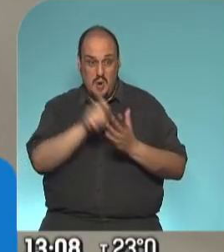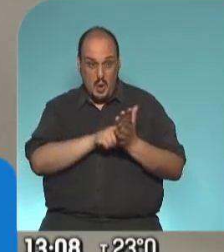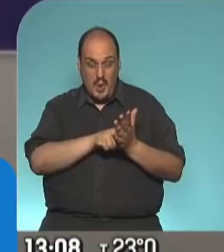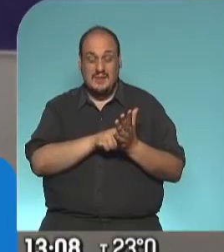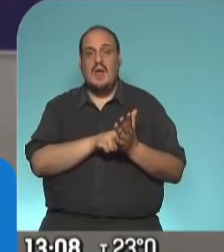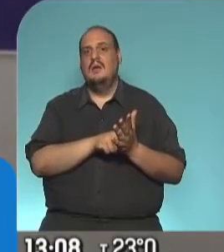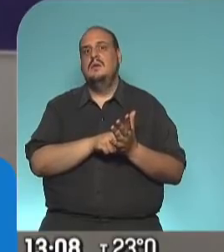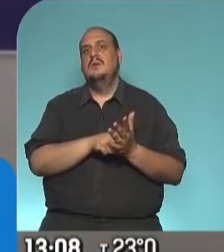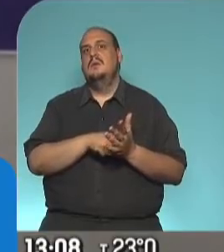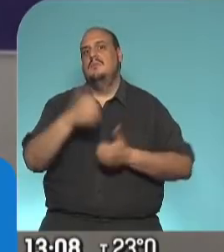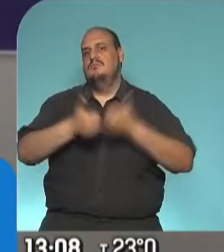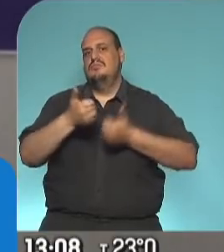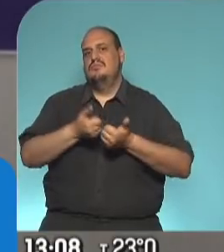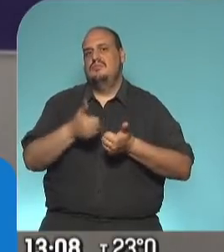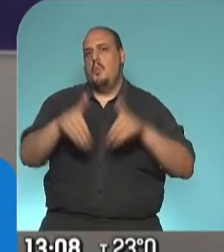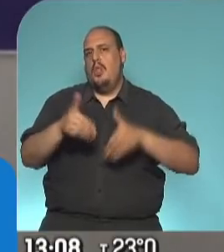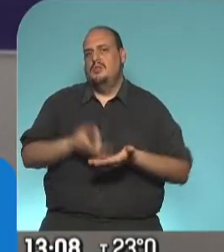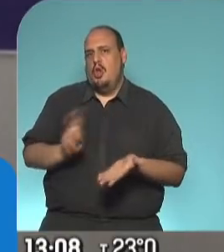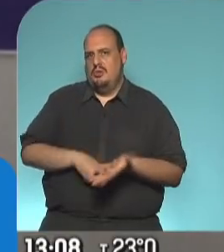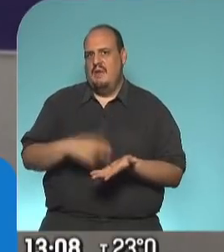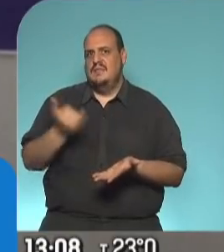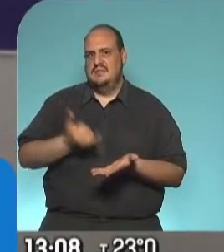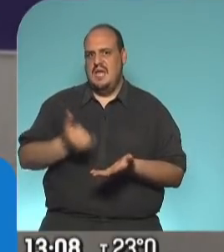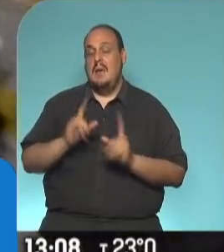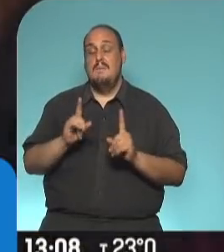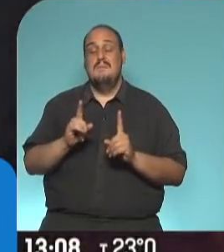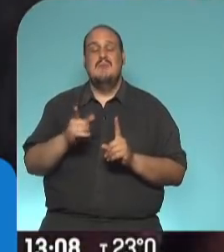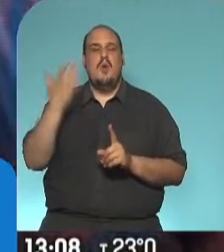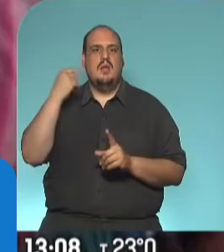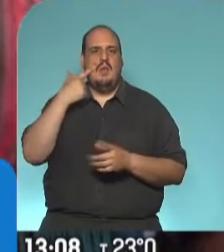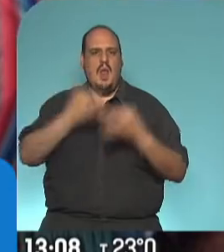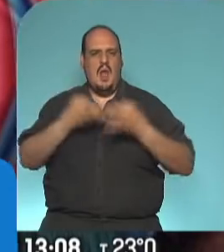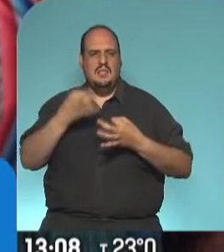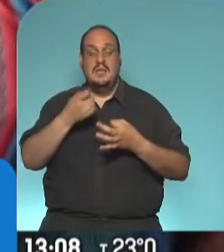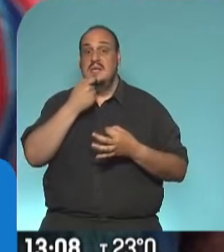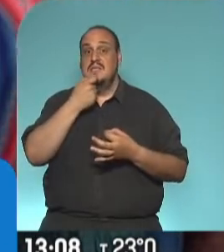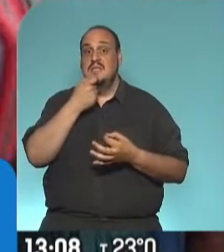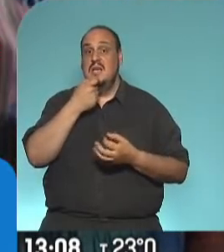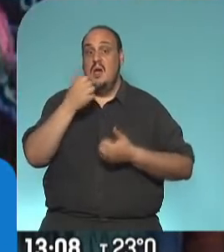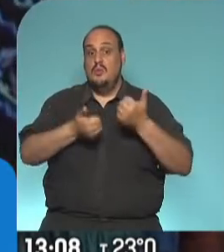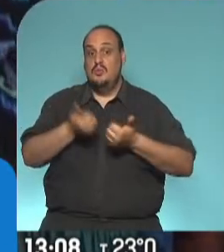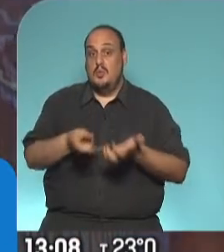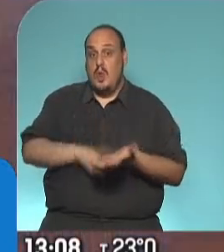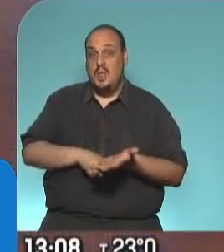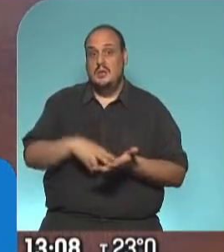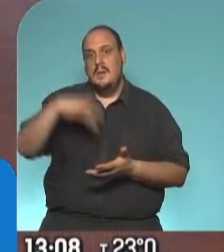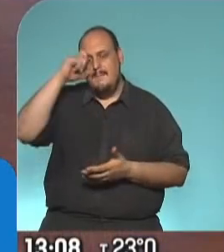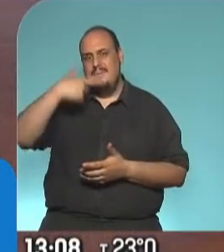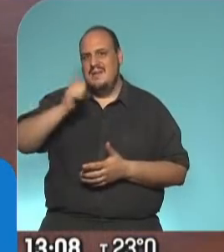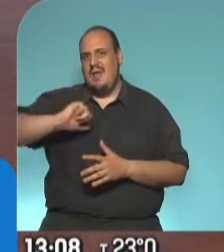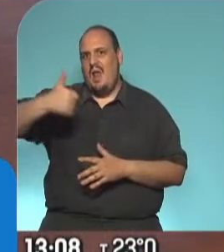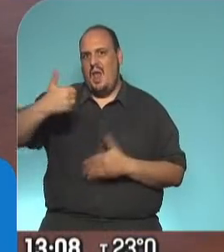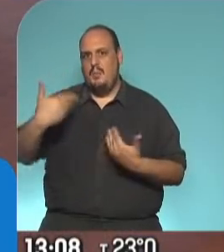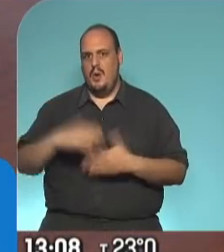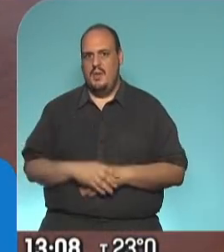que no mencionamos desde el punto de vista político recién con Rulo cuando hicimos el análisis es que si hay balotaje hay posibilidad de que Mesa gane el balotaje. Es decir, en primera vuelta